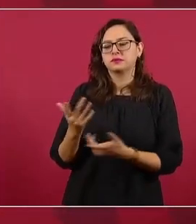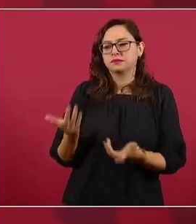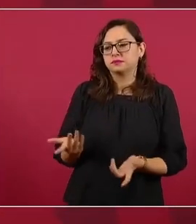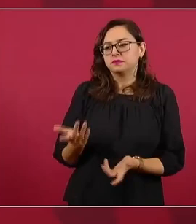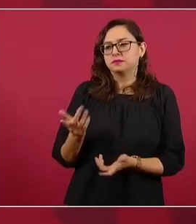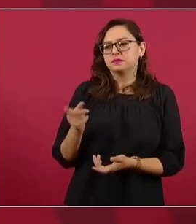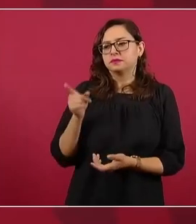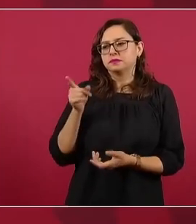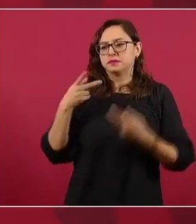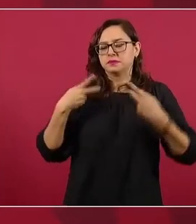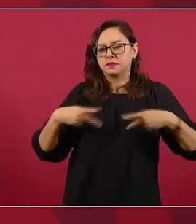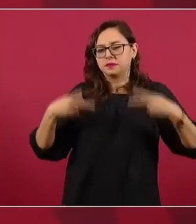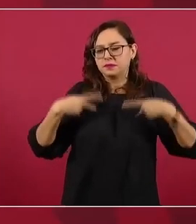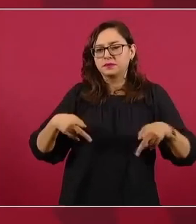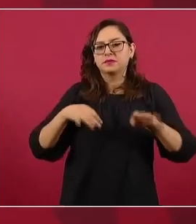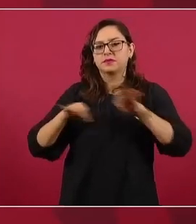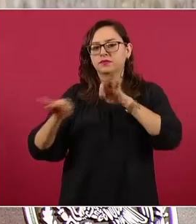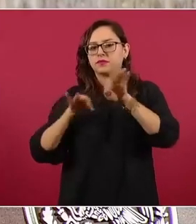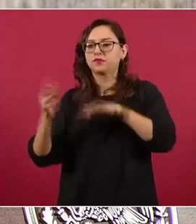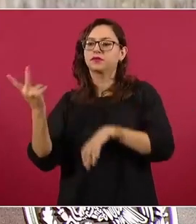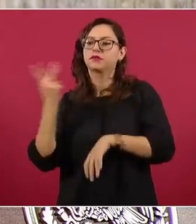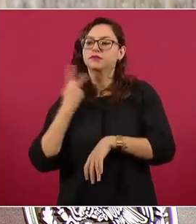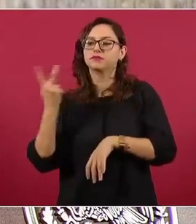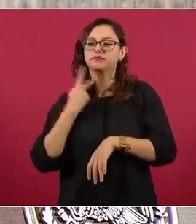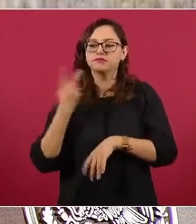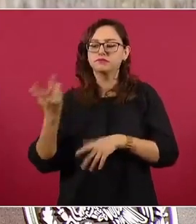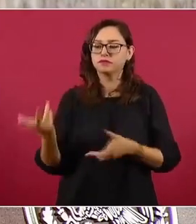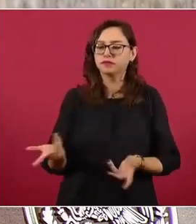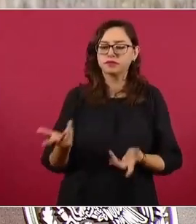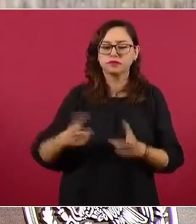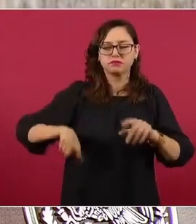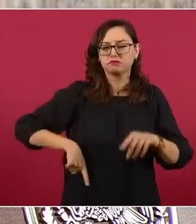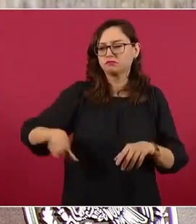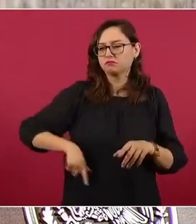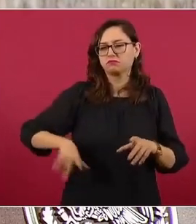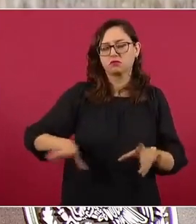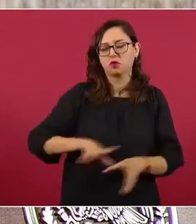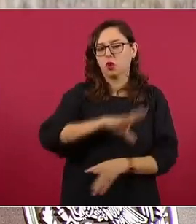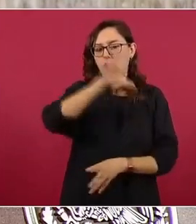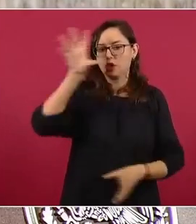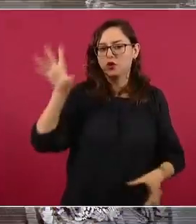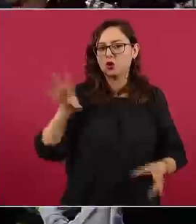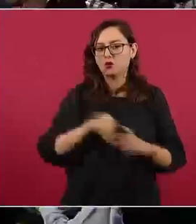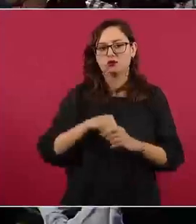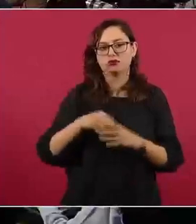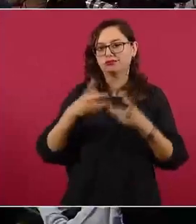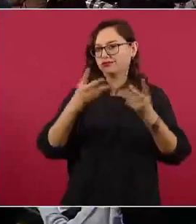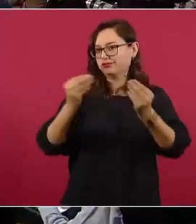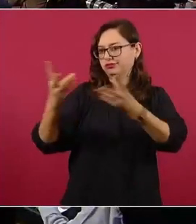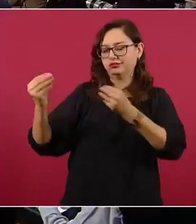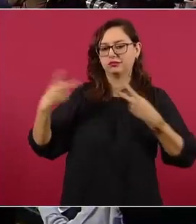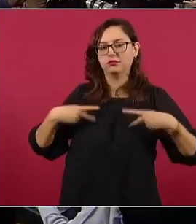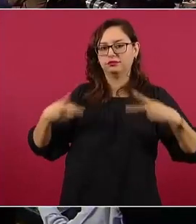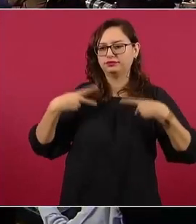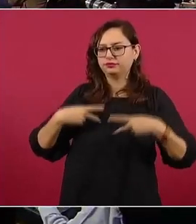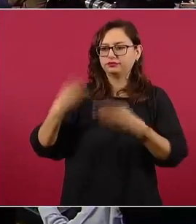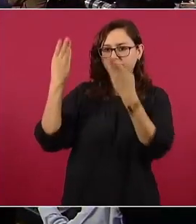expuestas políticamente, o sea, todos nosotros, todo el gobierno, para empezar, y más que el gobierno,